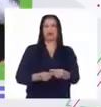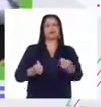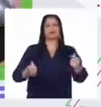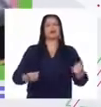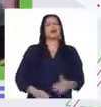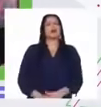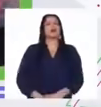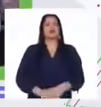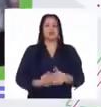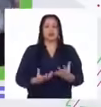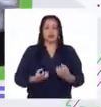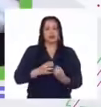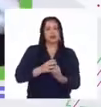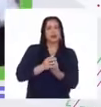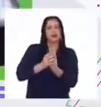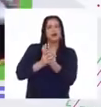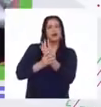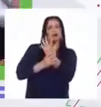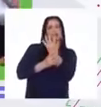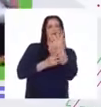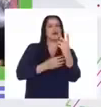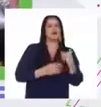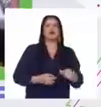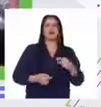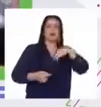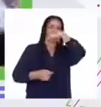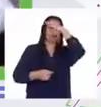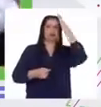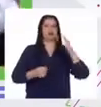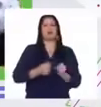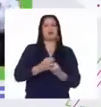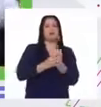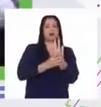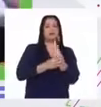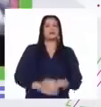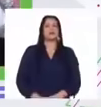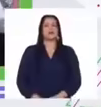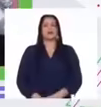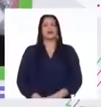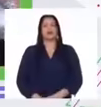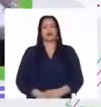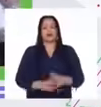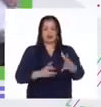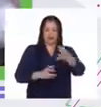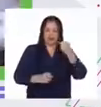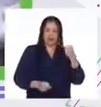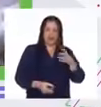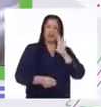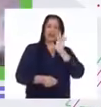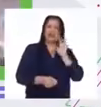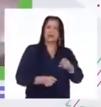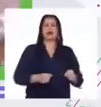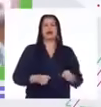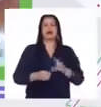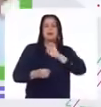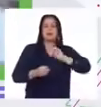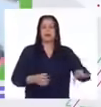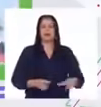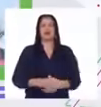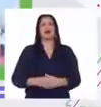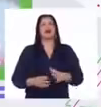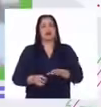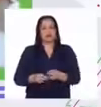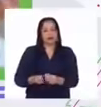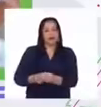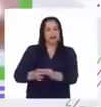es que retoña, retoñará, pero ya nunca florecerá. La mala hierba, bótala ya,